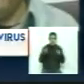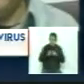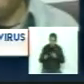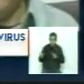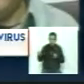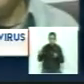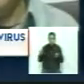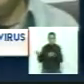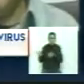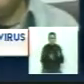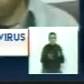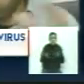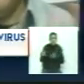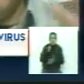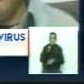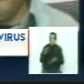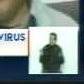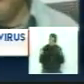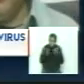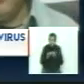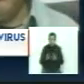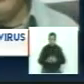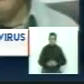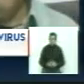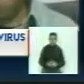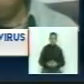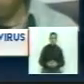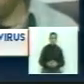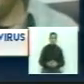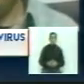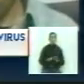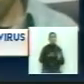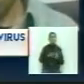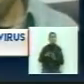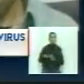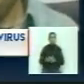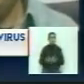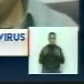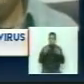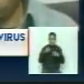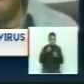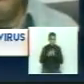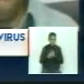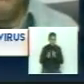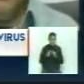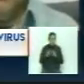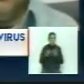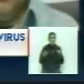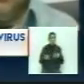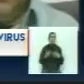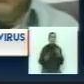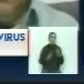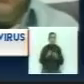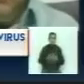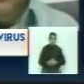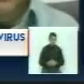totalmente como pasó en Guayas. Sin embargo, no lo estamos aprovechando de la mejor manera. Ahora, doctor, el tema ya está ahí. Ahora hay que buscarle la solución, la alternativa.